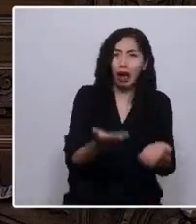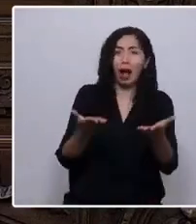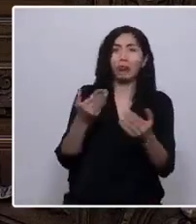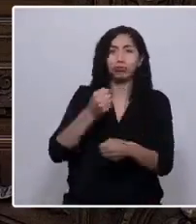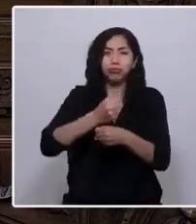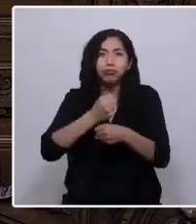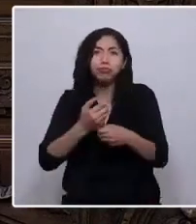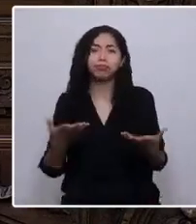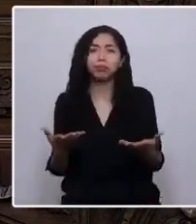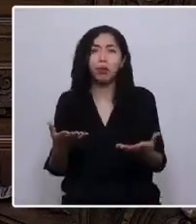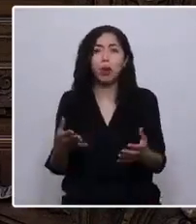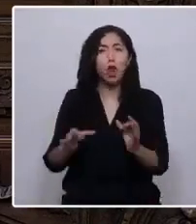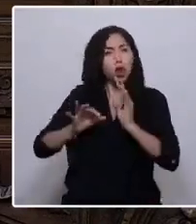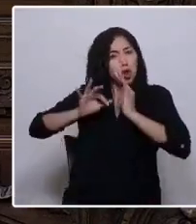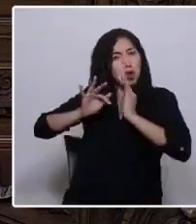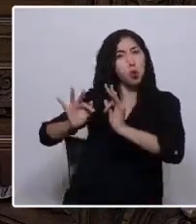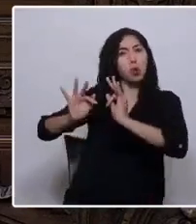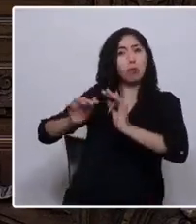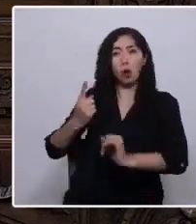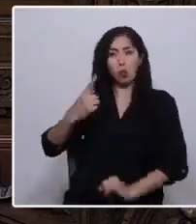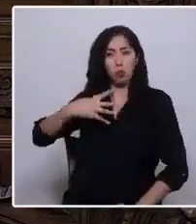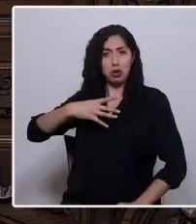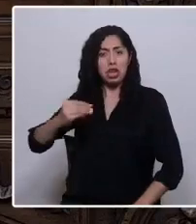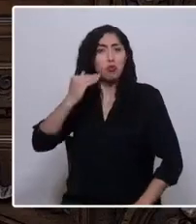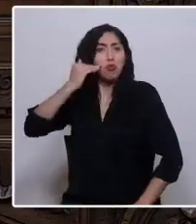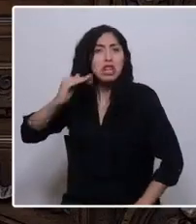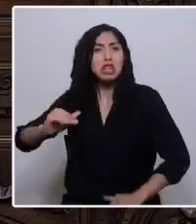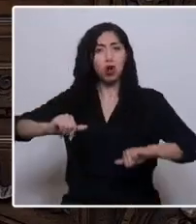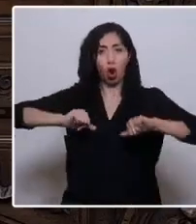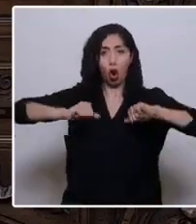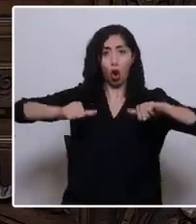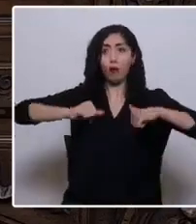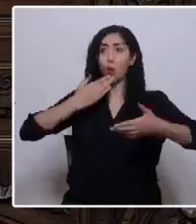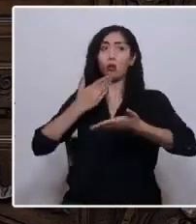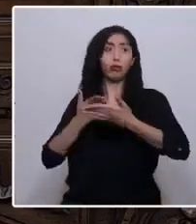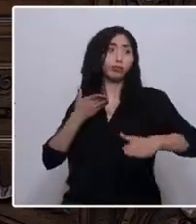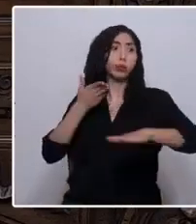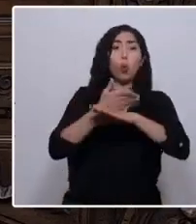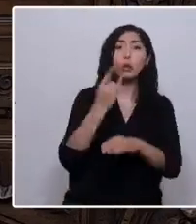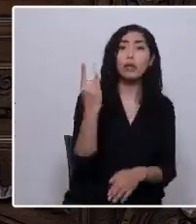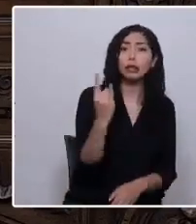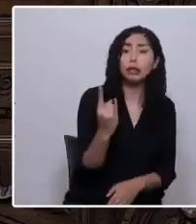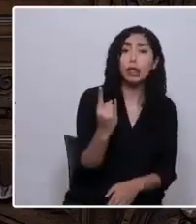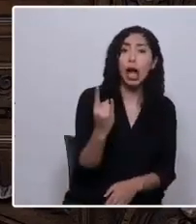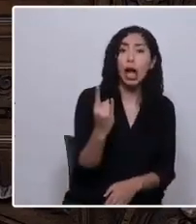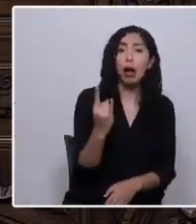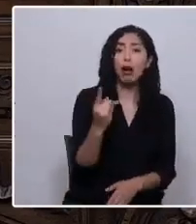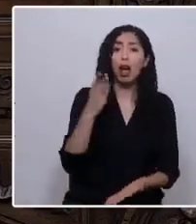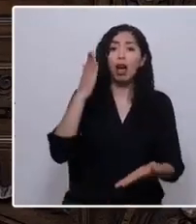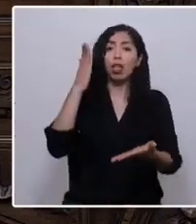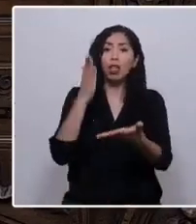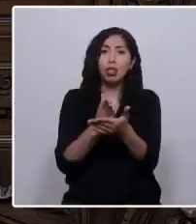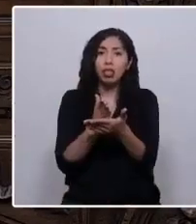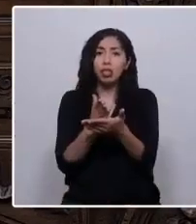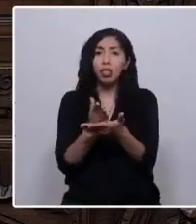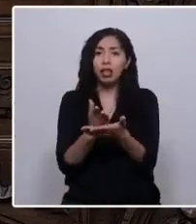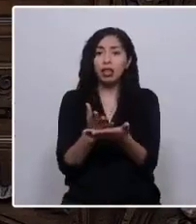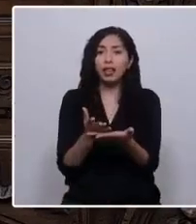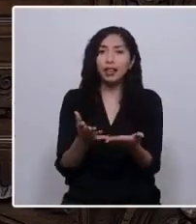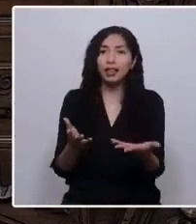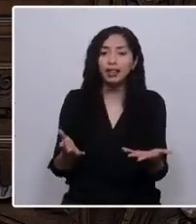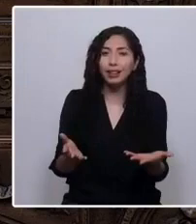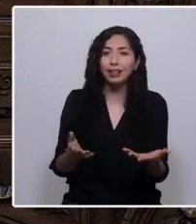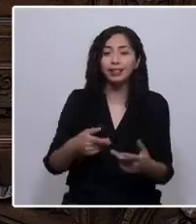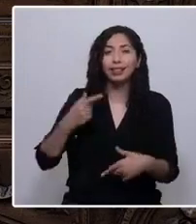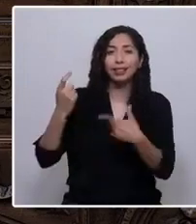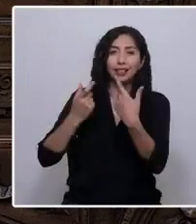¡Para que nunca más un hijo, un niño, un joven, cuando llegue a la universidad, tenga que neutralizar su acento! Se rieron,